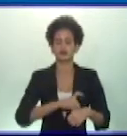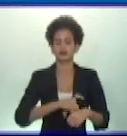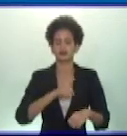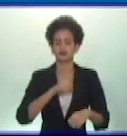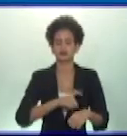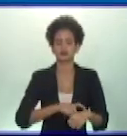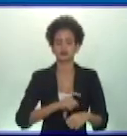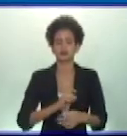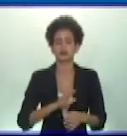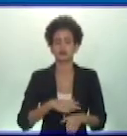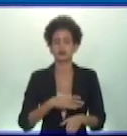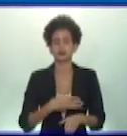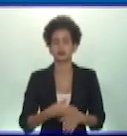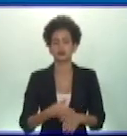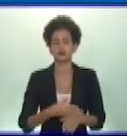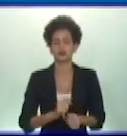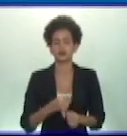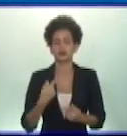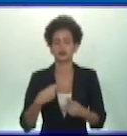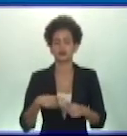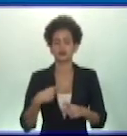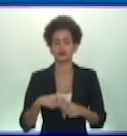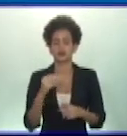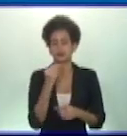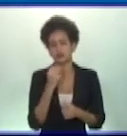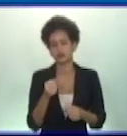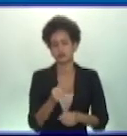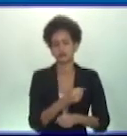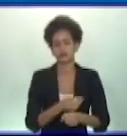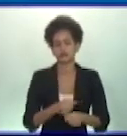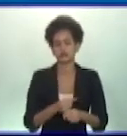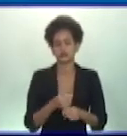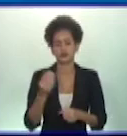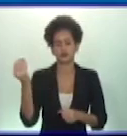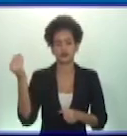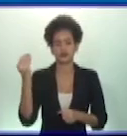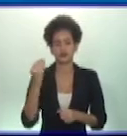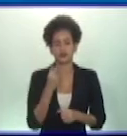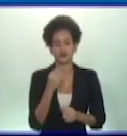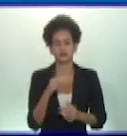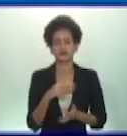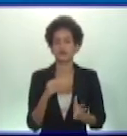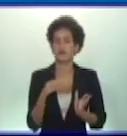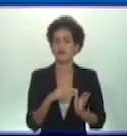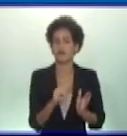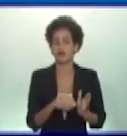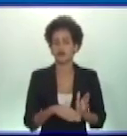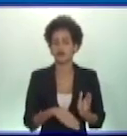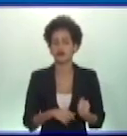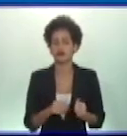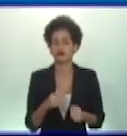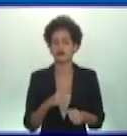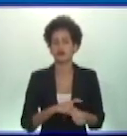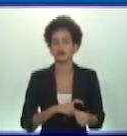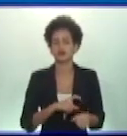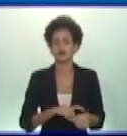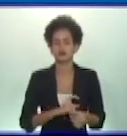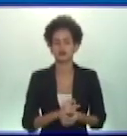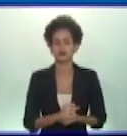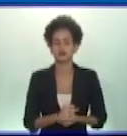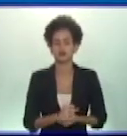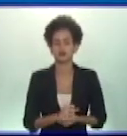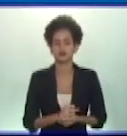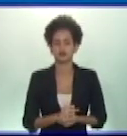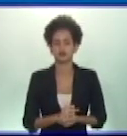los diferentes instrumentos que puedes utilizar para medir el tiempo, establecer equivalencias entre las unidades de medida de